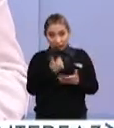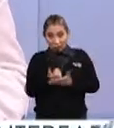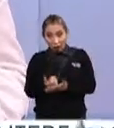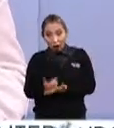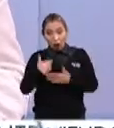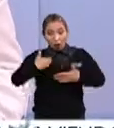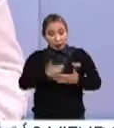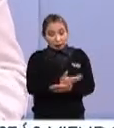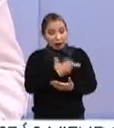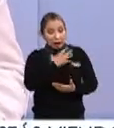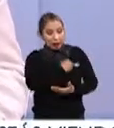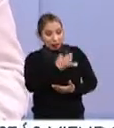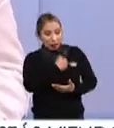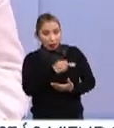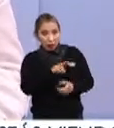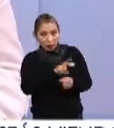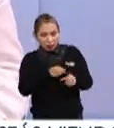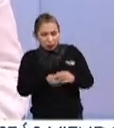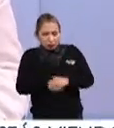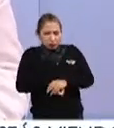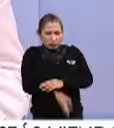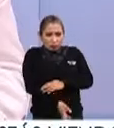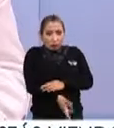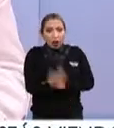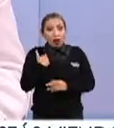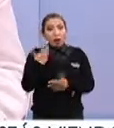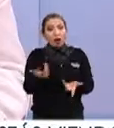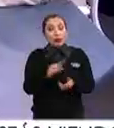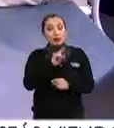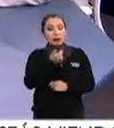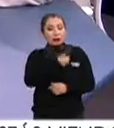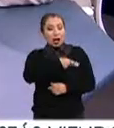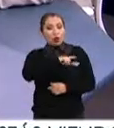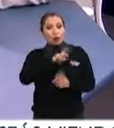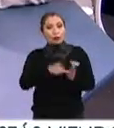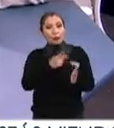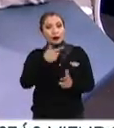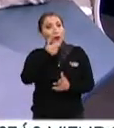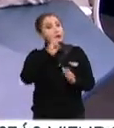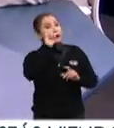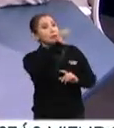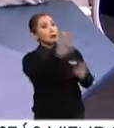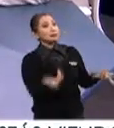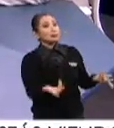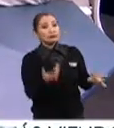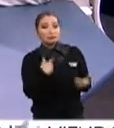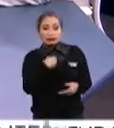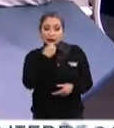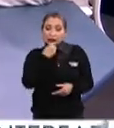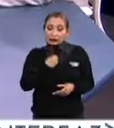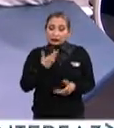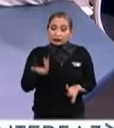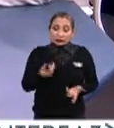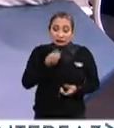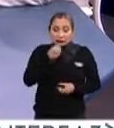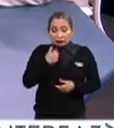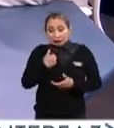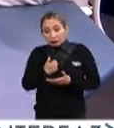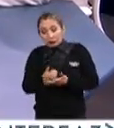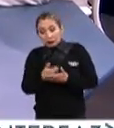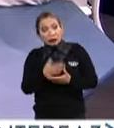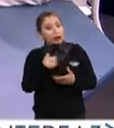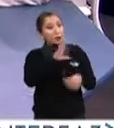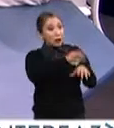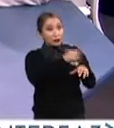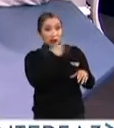un nacimiento natural no es fácil, la recuperación, y si consideramos que los hombres se iban, no estaba funcionando la licencia. Entonces lo que